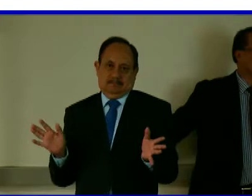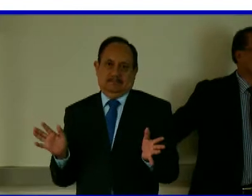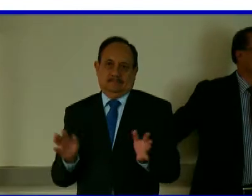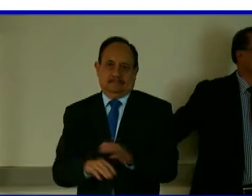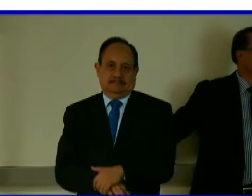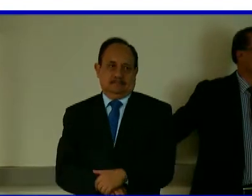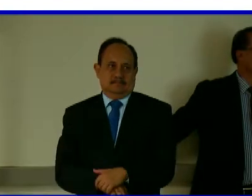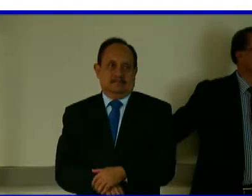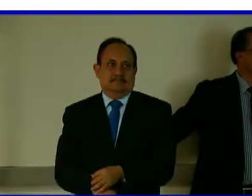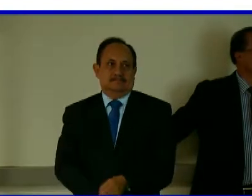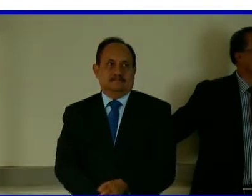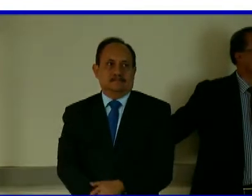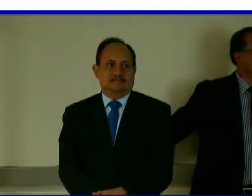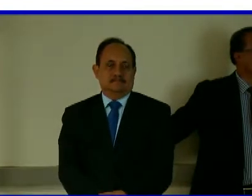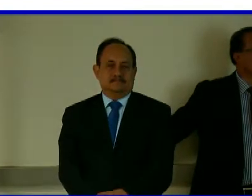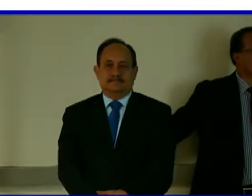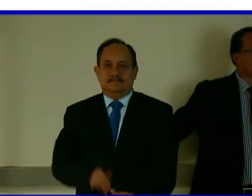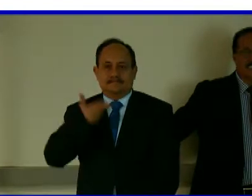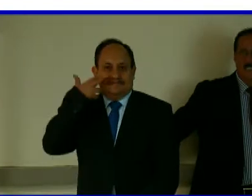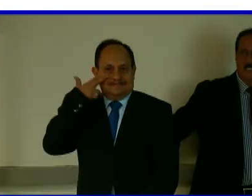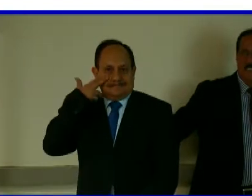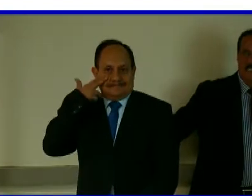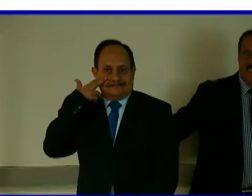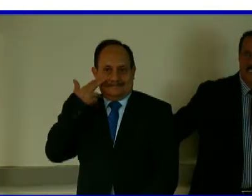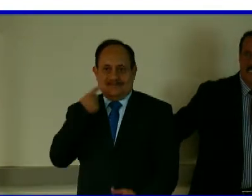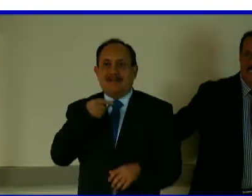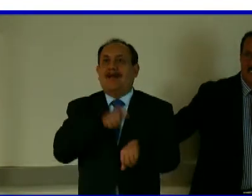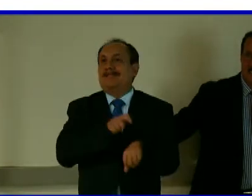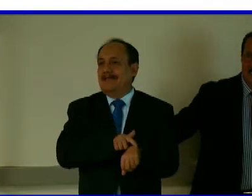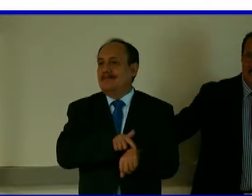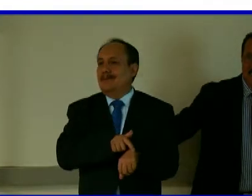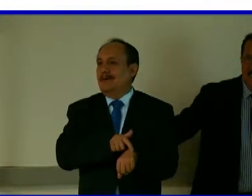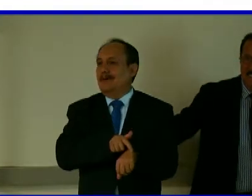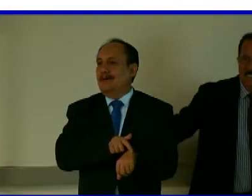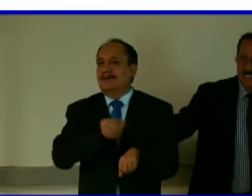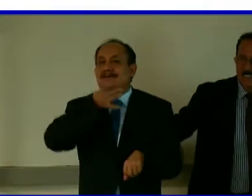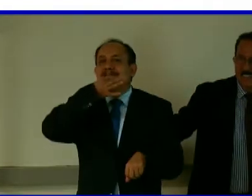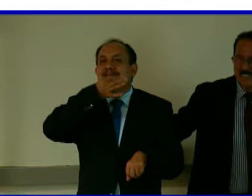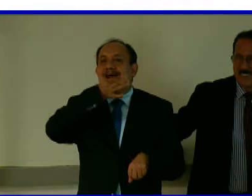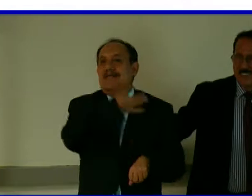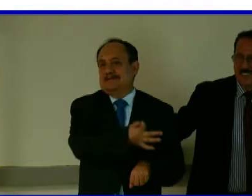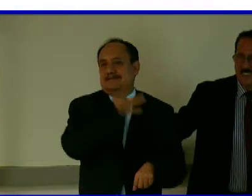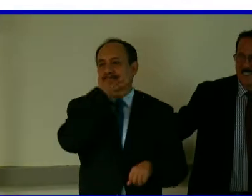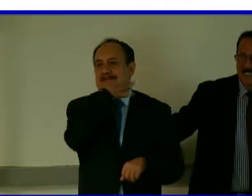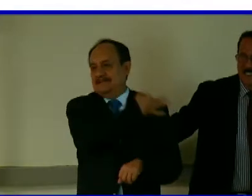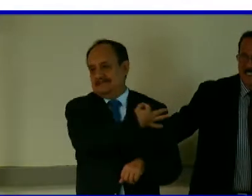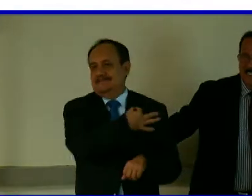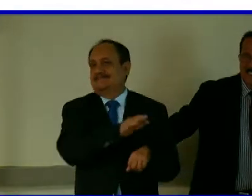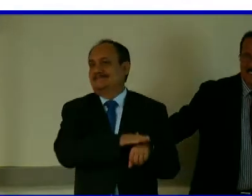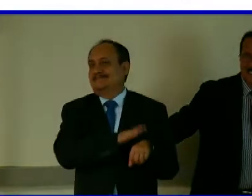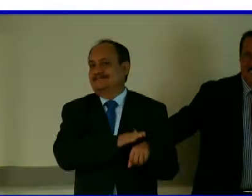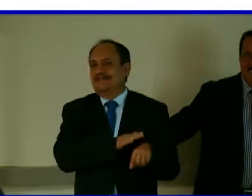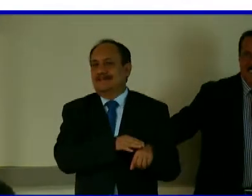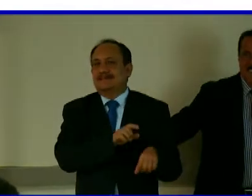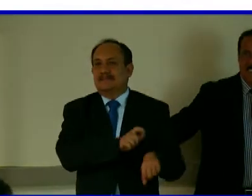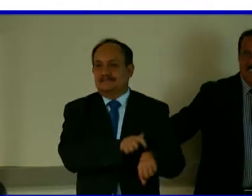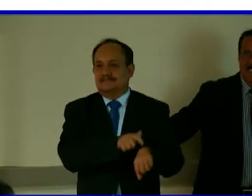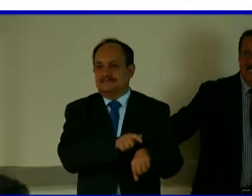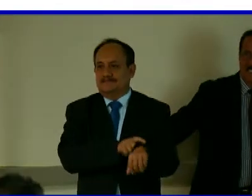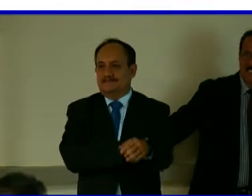Bueno, Humberto, manténme el tiempo por si acaso, mándame a callar cuando sea necesario, ¿ok?